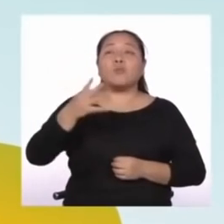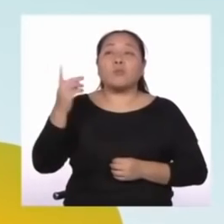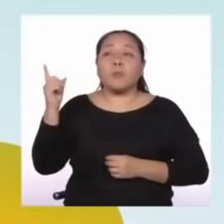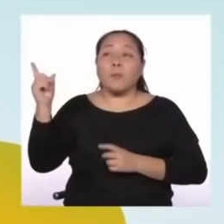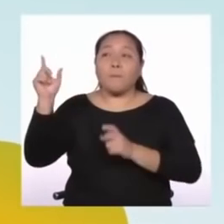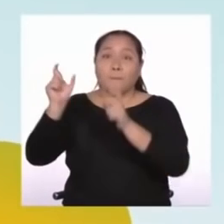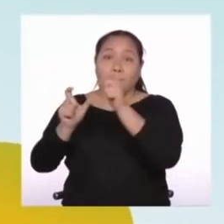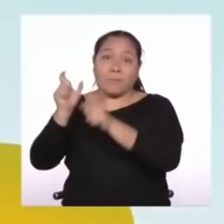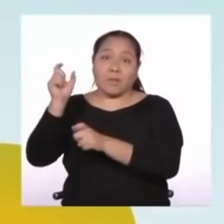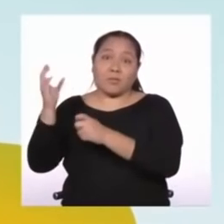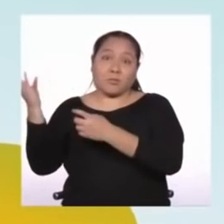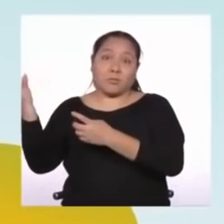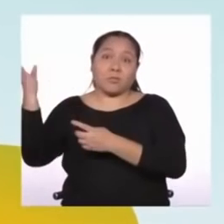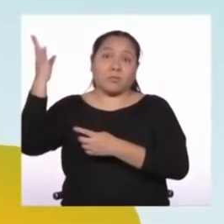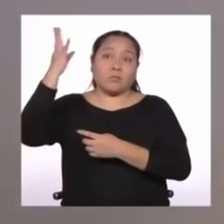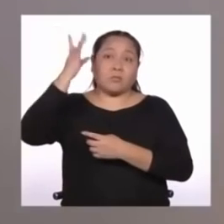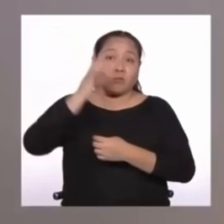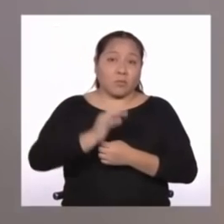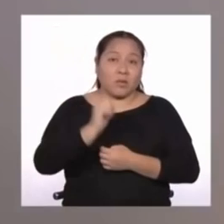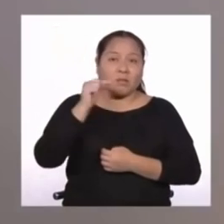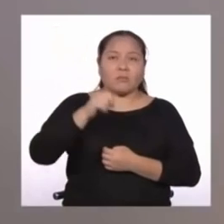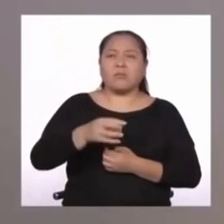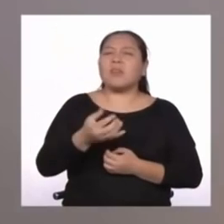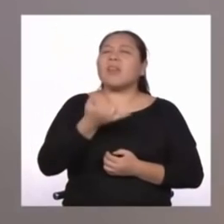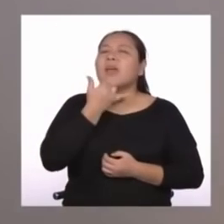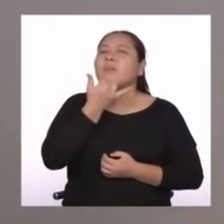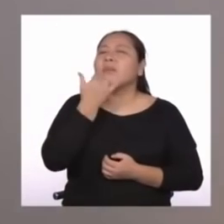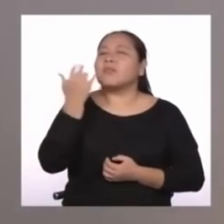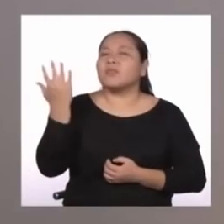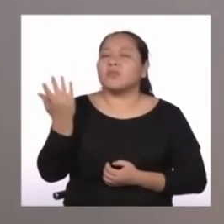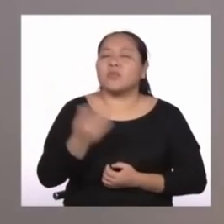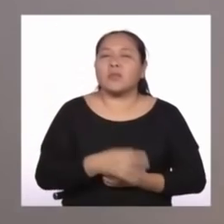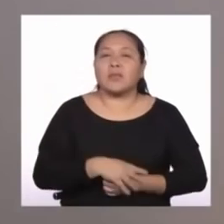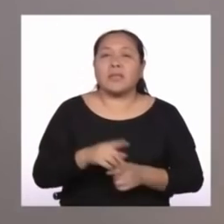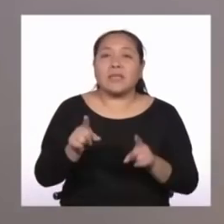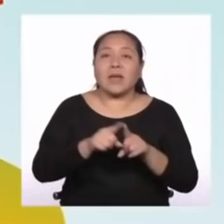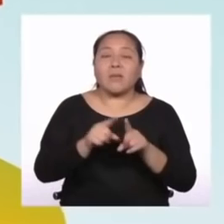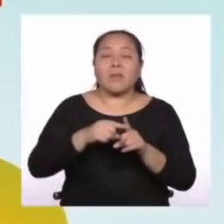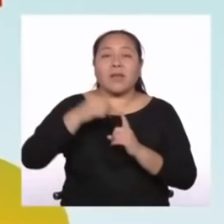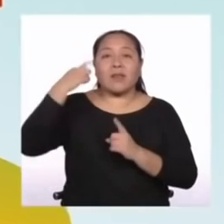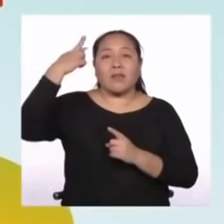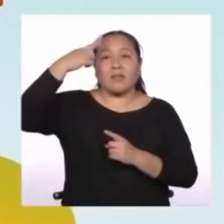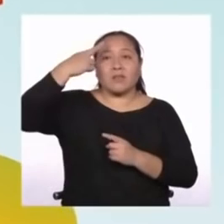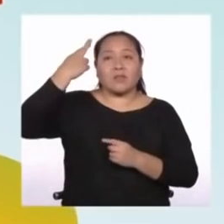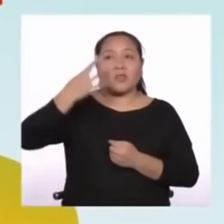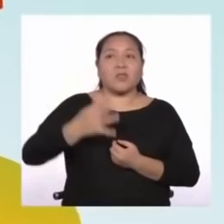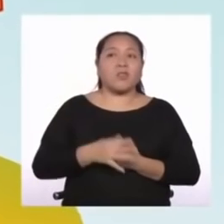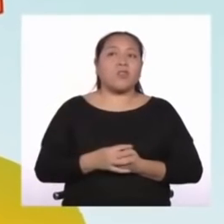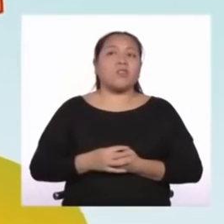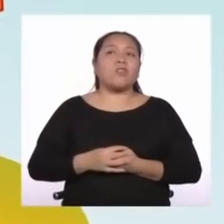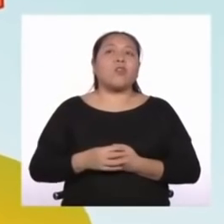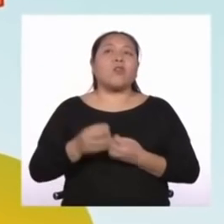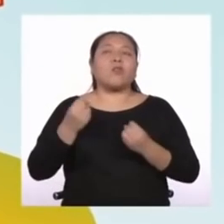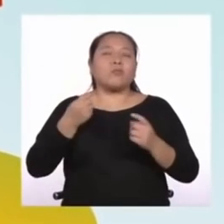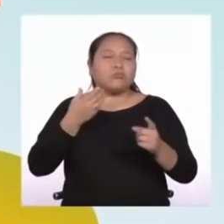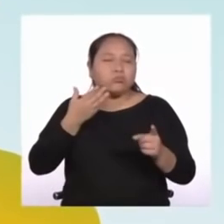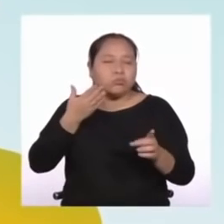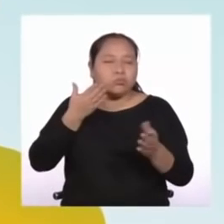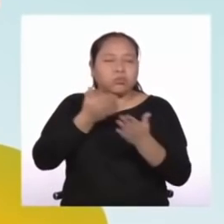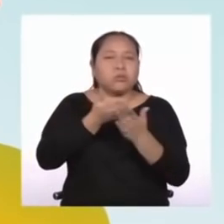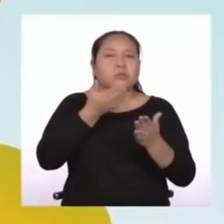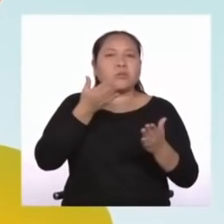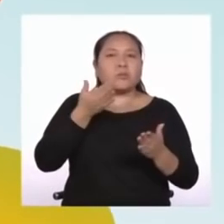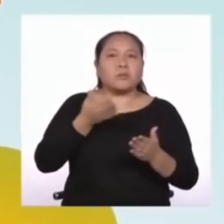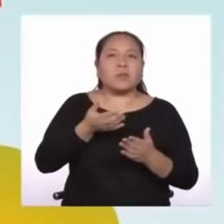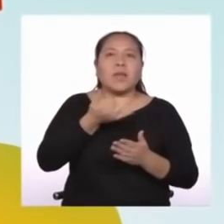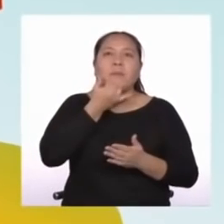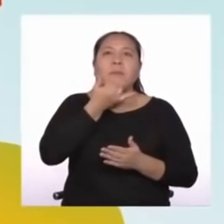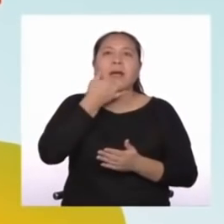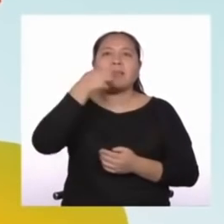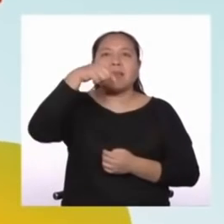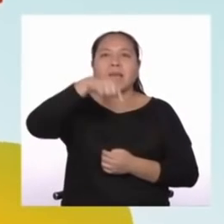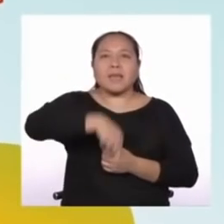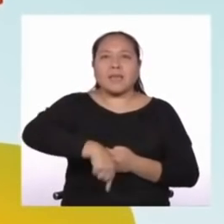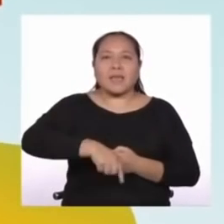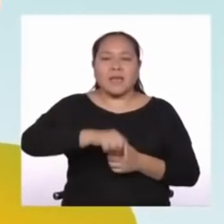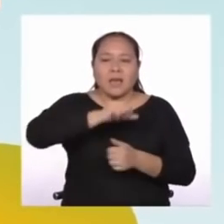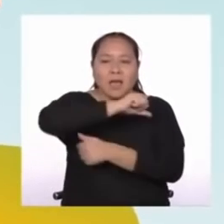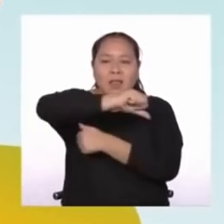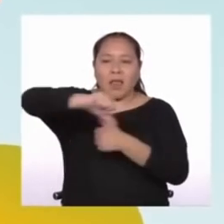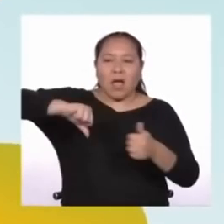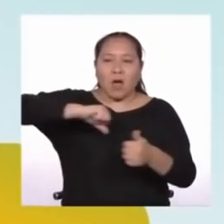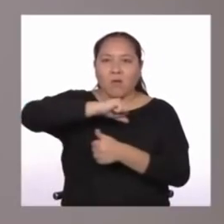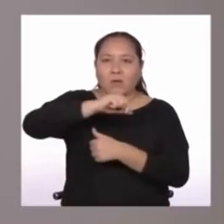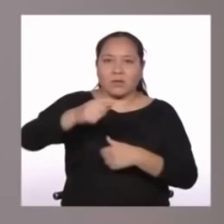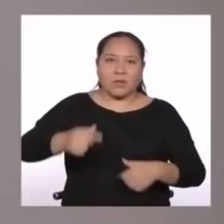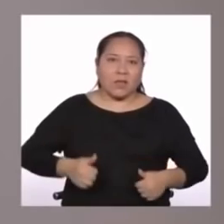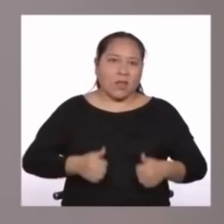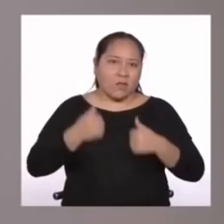Perú, qué los motivó y además reflexionaremos sobre el impacto que trae consigo en nuestra convivencia y vida